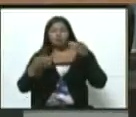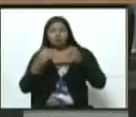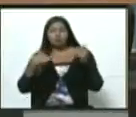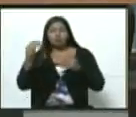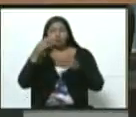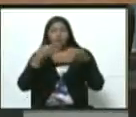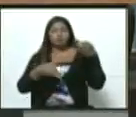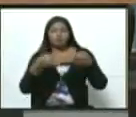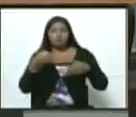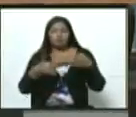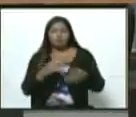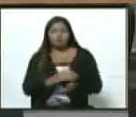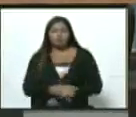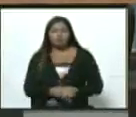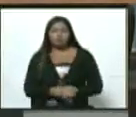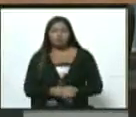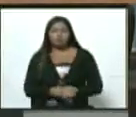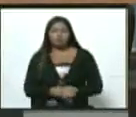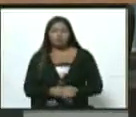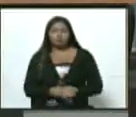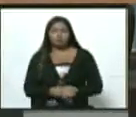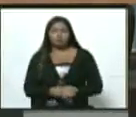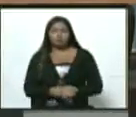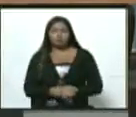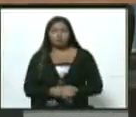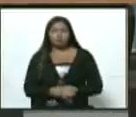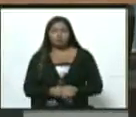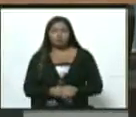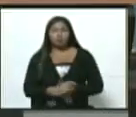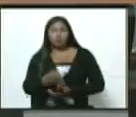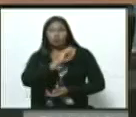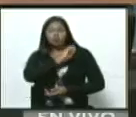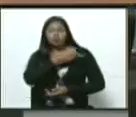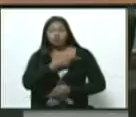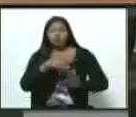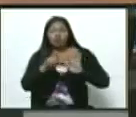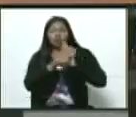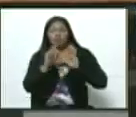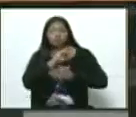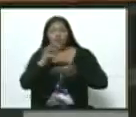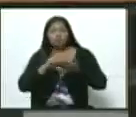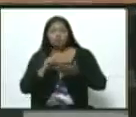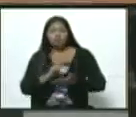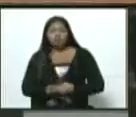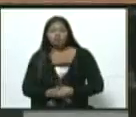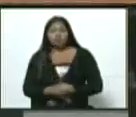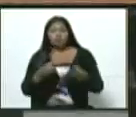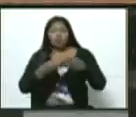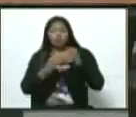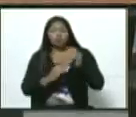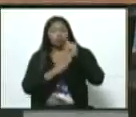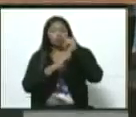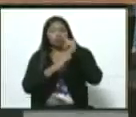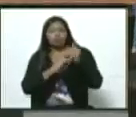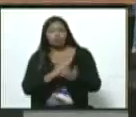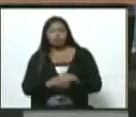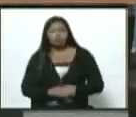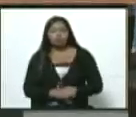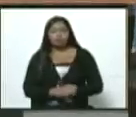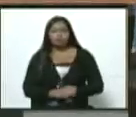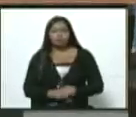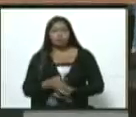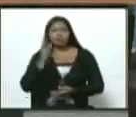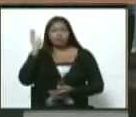Justicia, al Poder Legislativo Nacional, a la Comisión de la